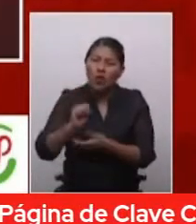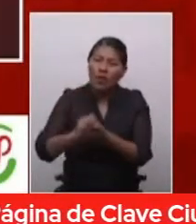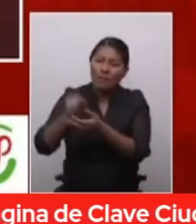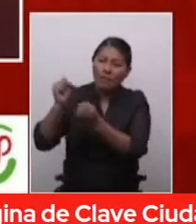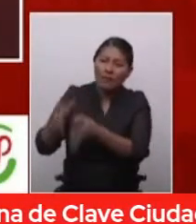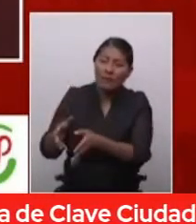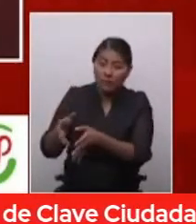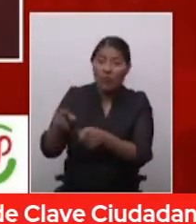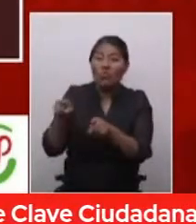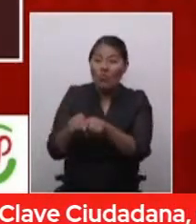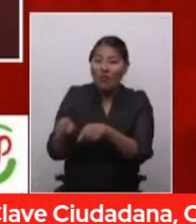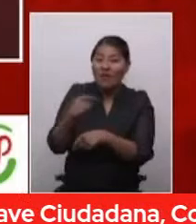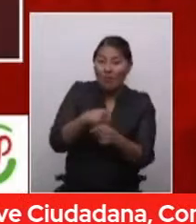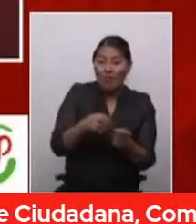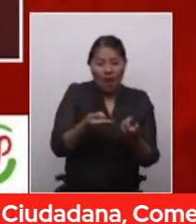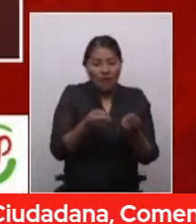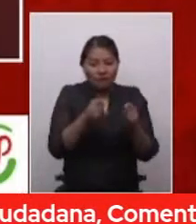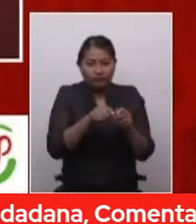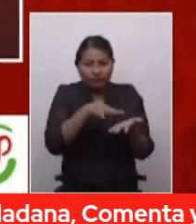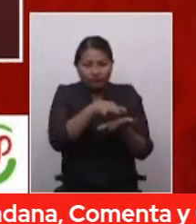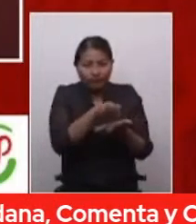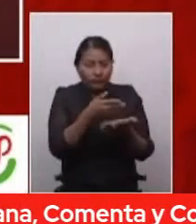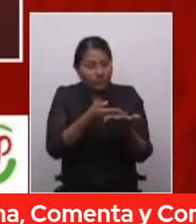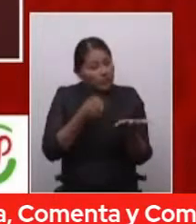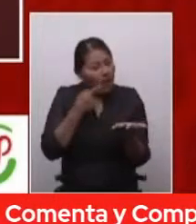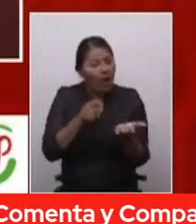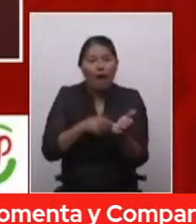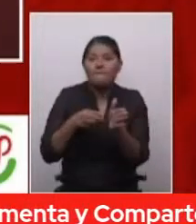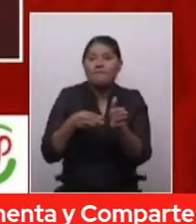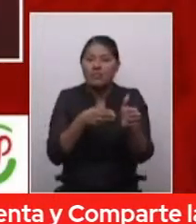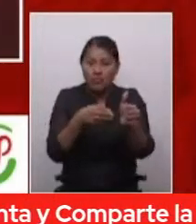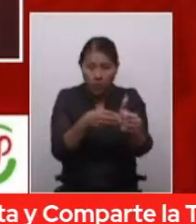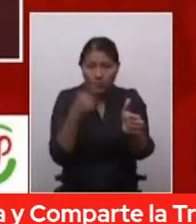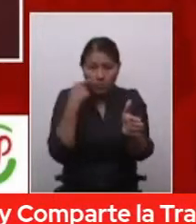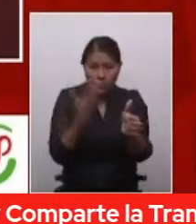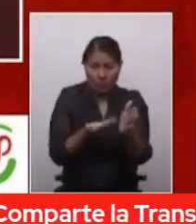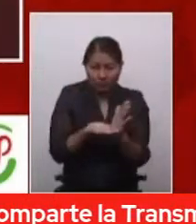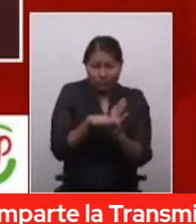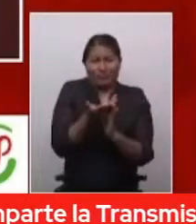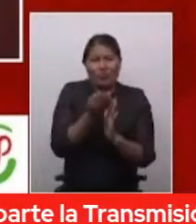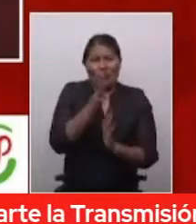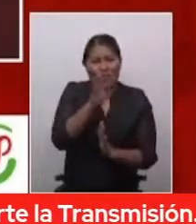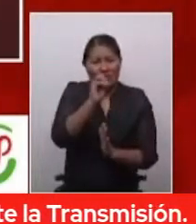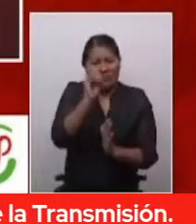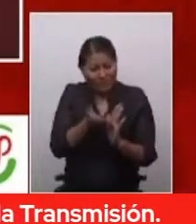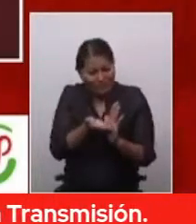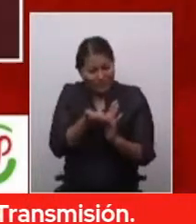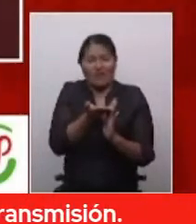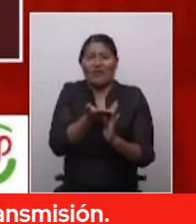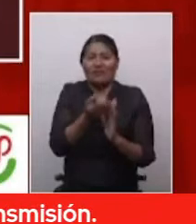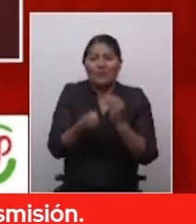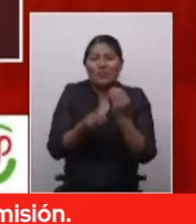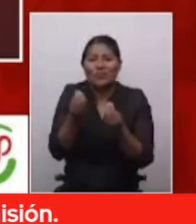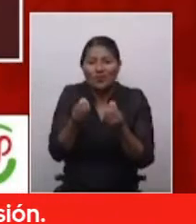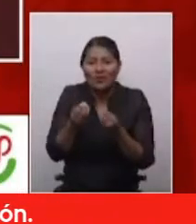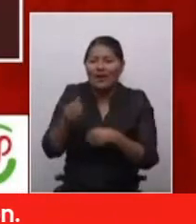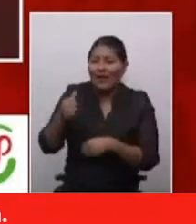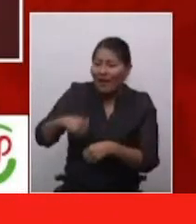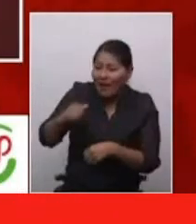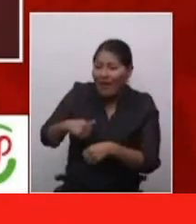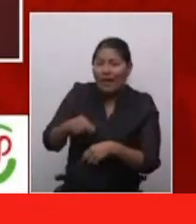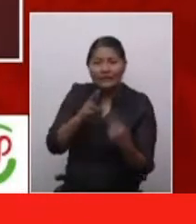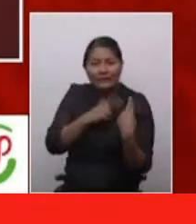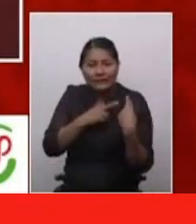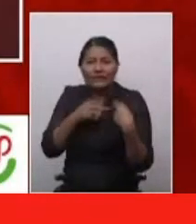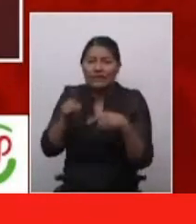del Metropolitano, que también quiero revisar porque me parece abusiva la subida del 40%, el alcalde tiene que proteger el bienestar de la gente, aunque